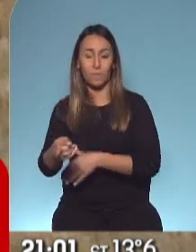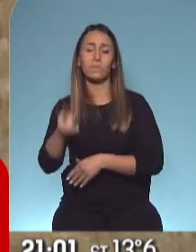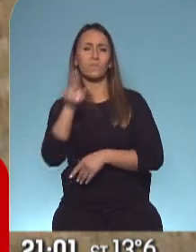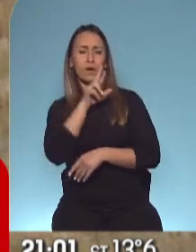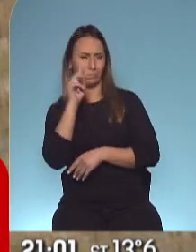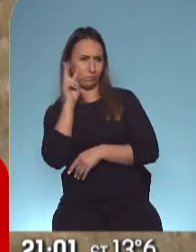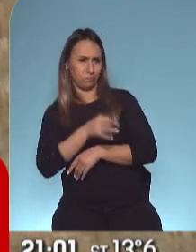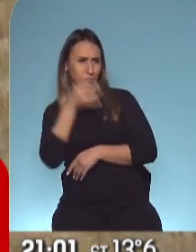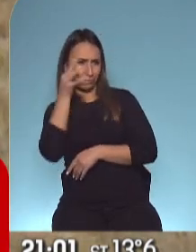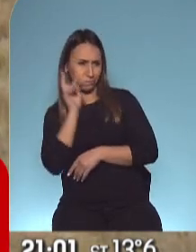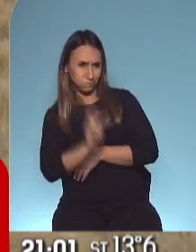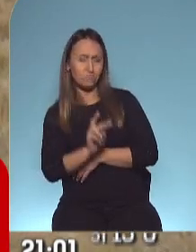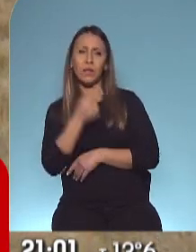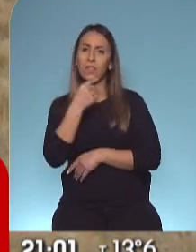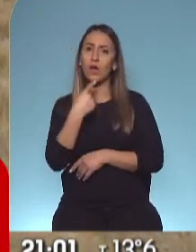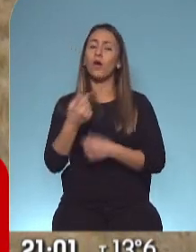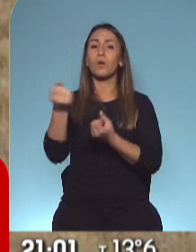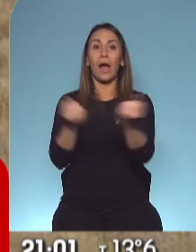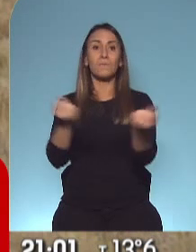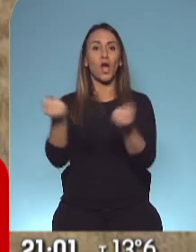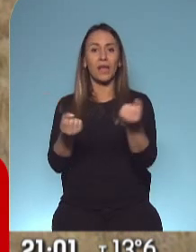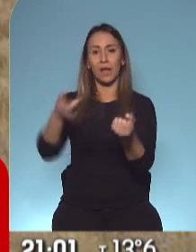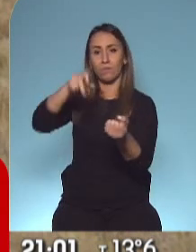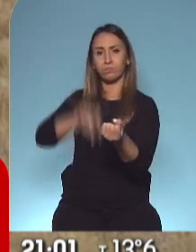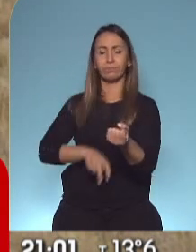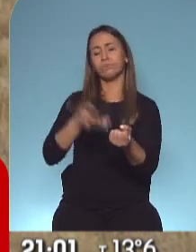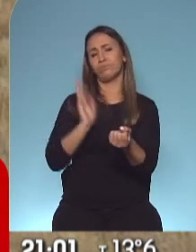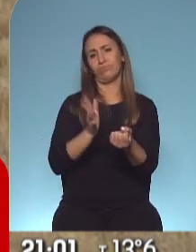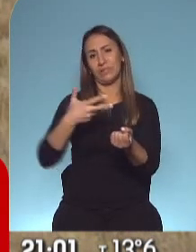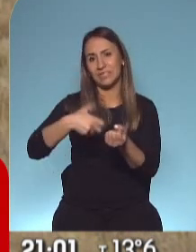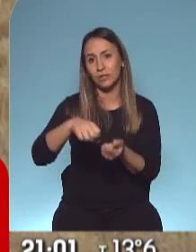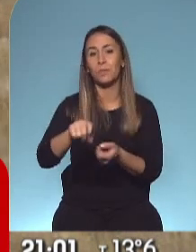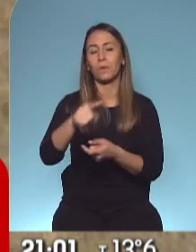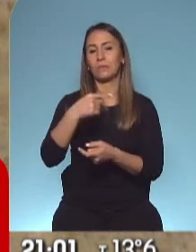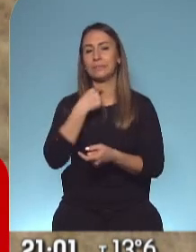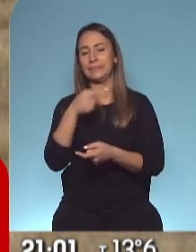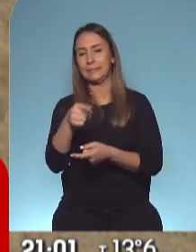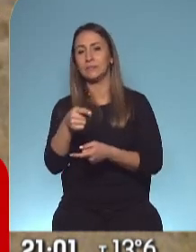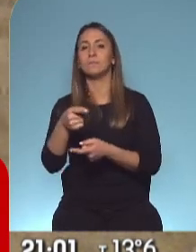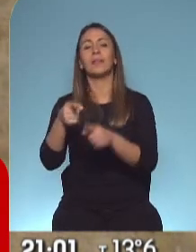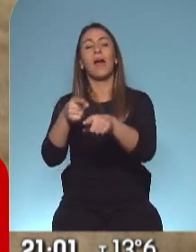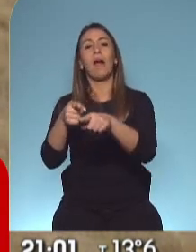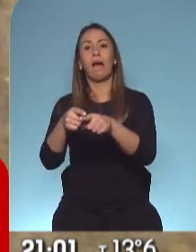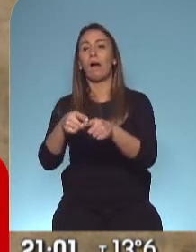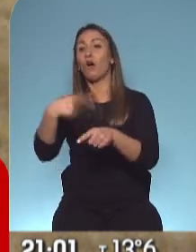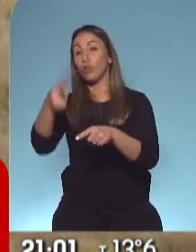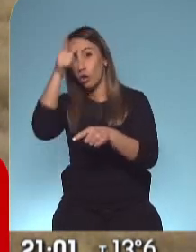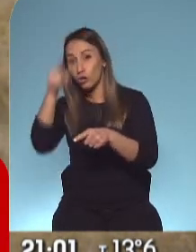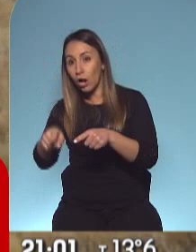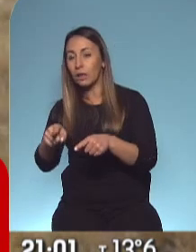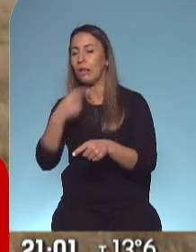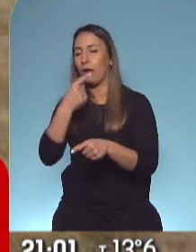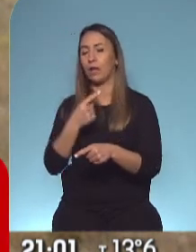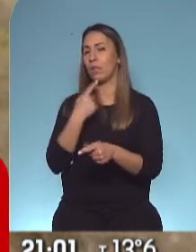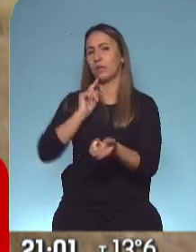algunos kilómetros en su camioneta, pero para evitar el retén de la localidad siguiente, decidió bajarse del vehículo y caminar por su cuenta